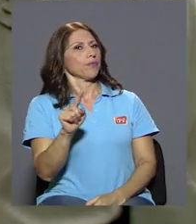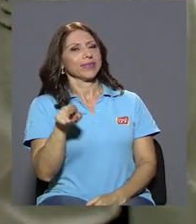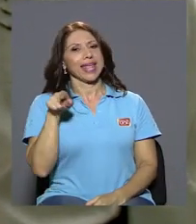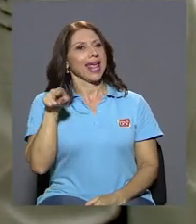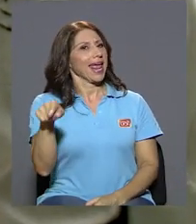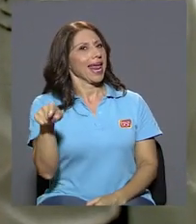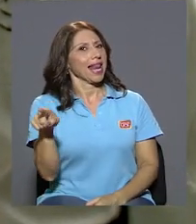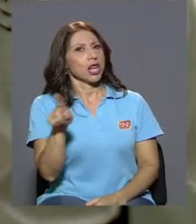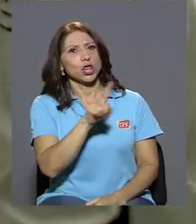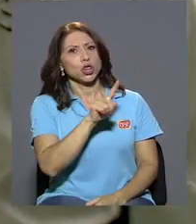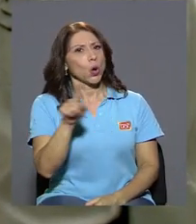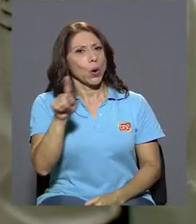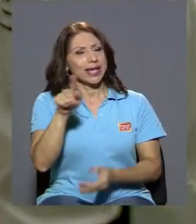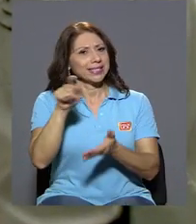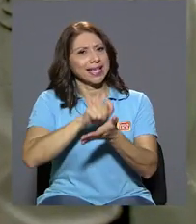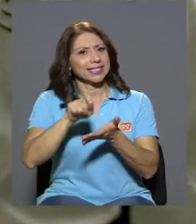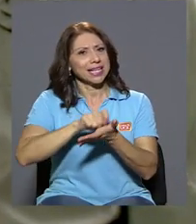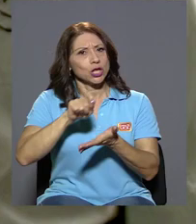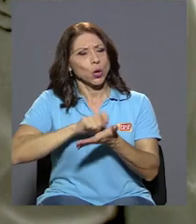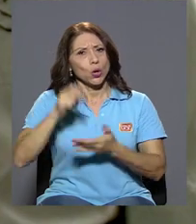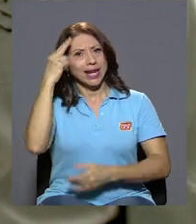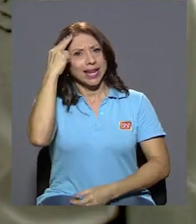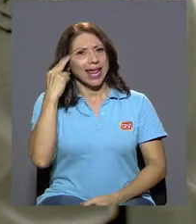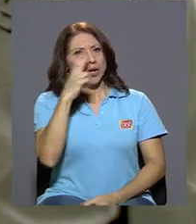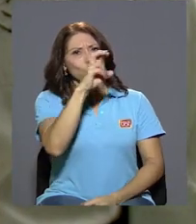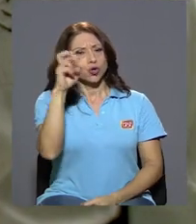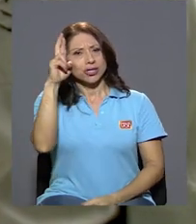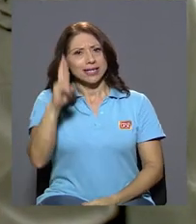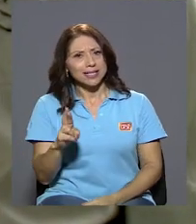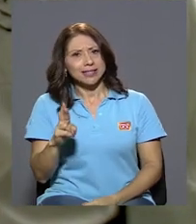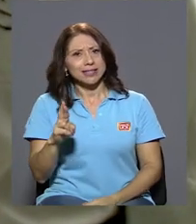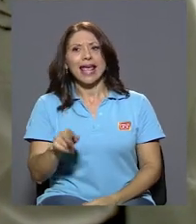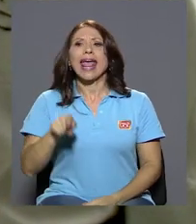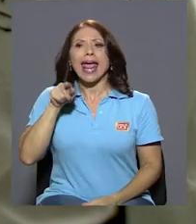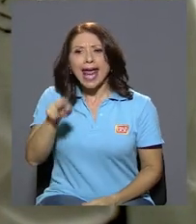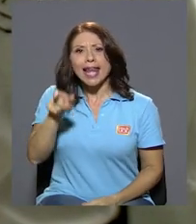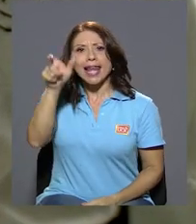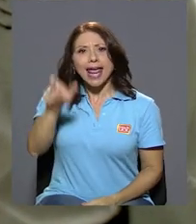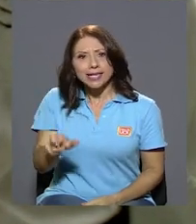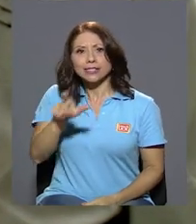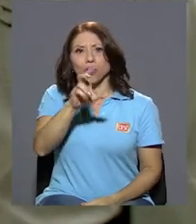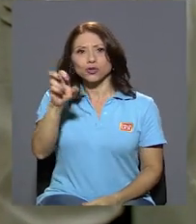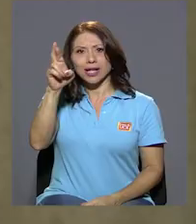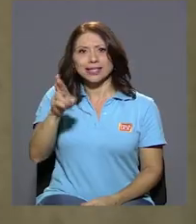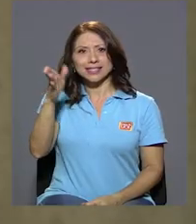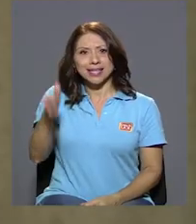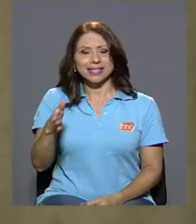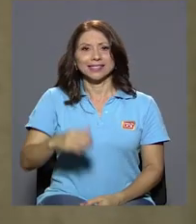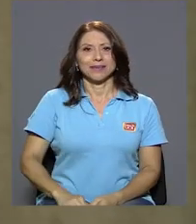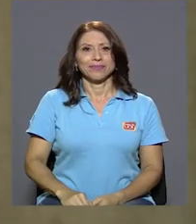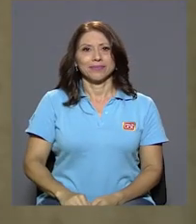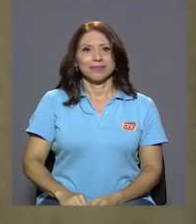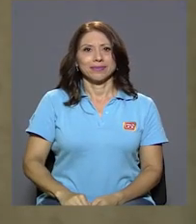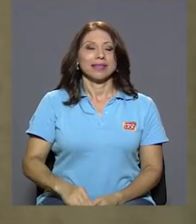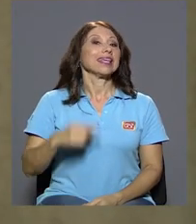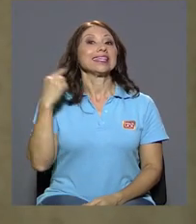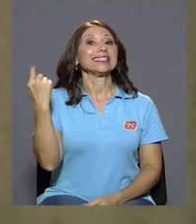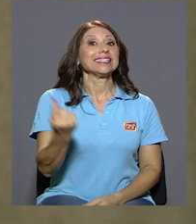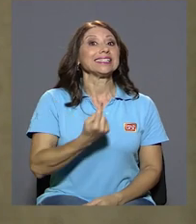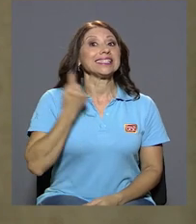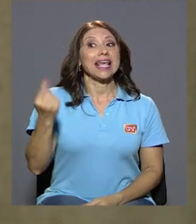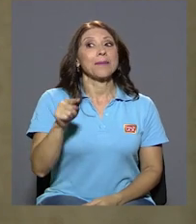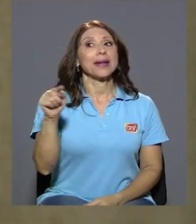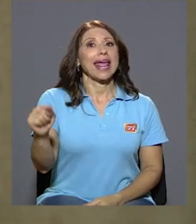negro escritor negro costarricense él es costarricense y siempre me